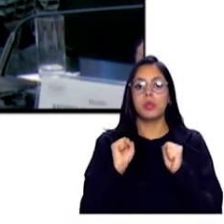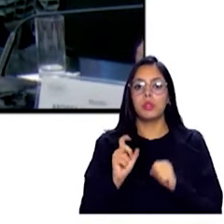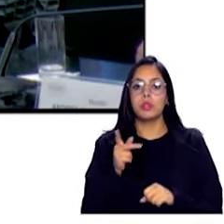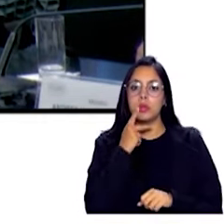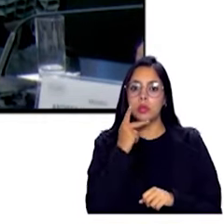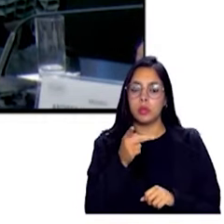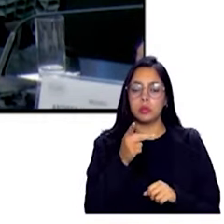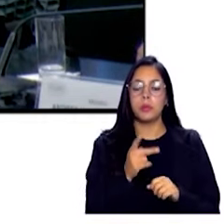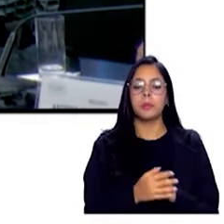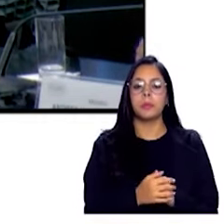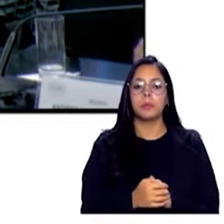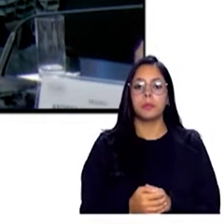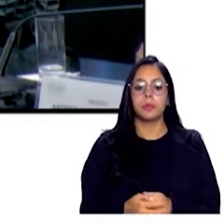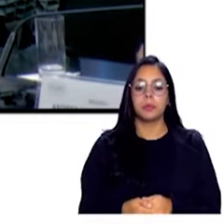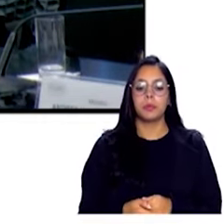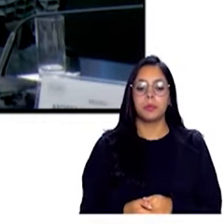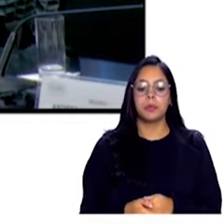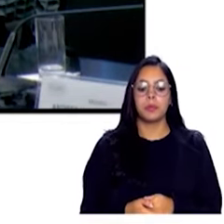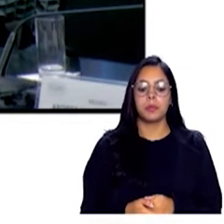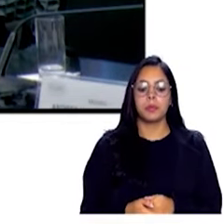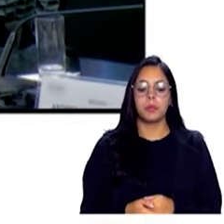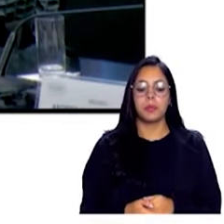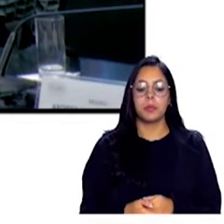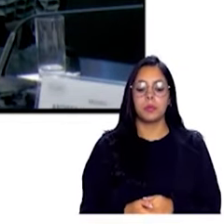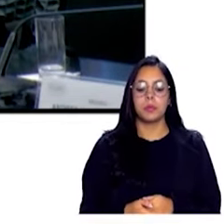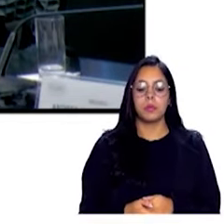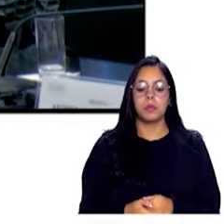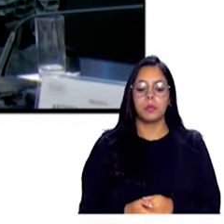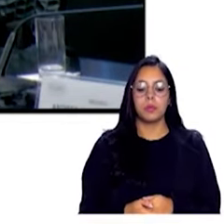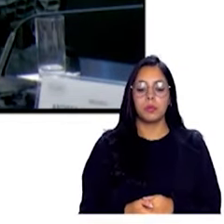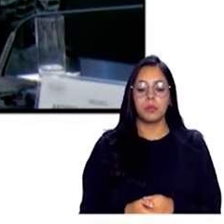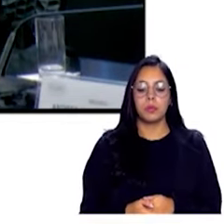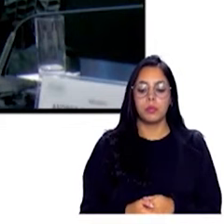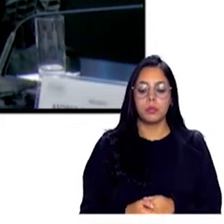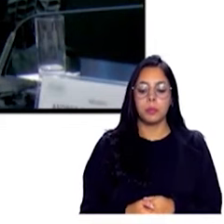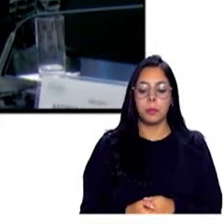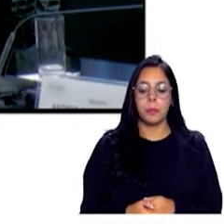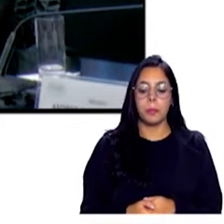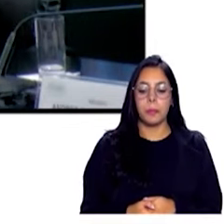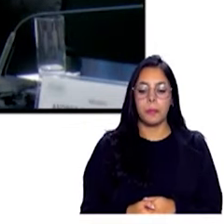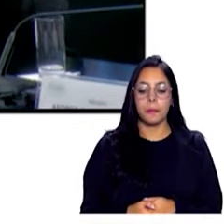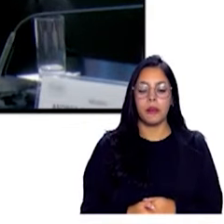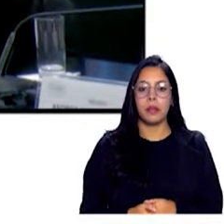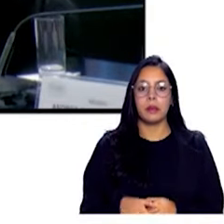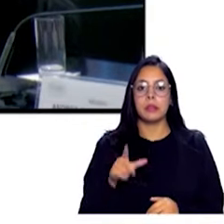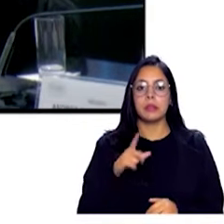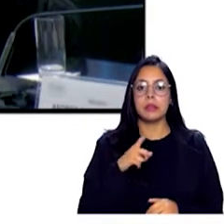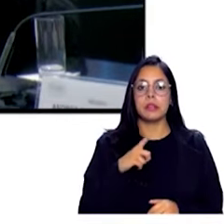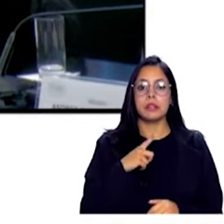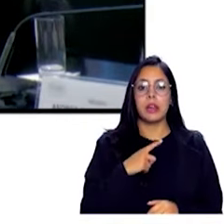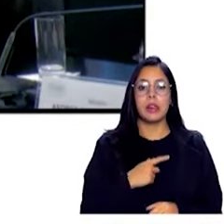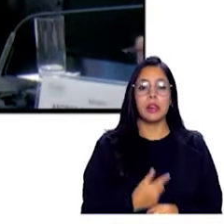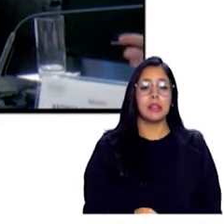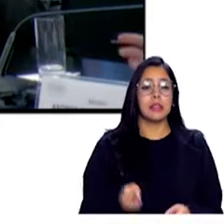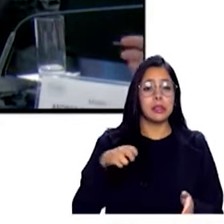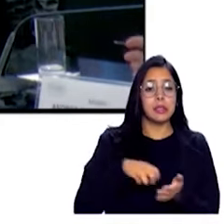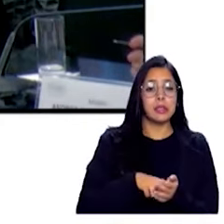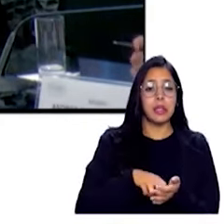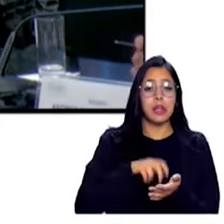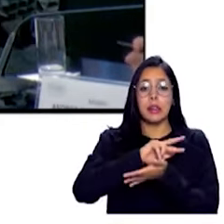poco más los centenares de Miles de sentencias que se dictan en el en espaa